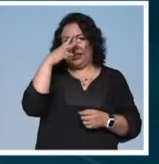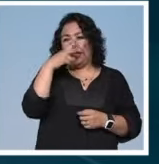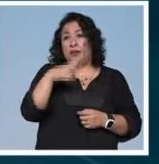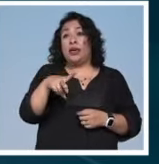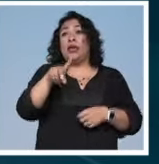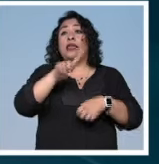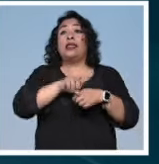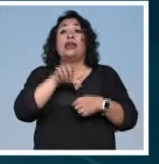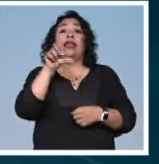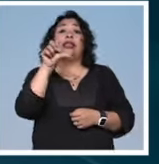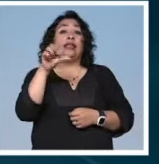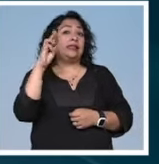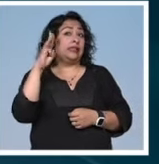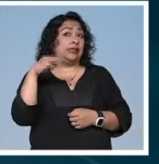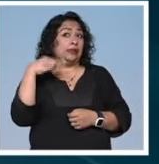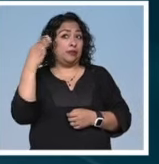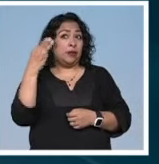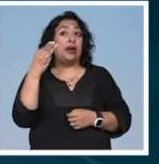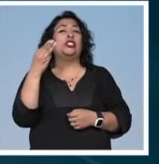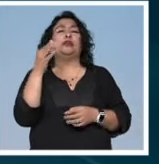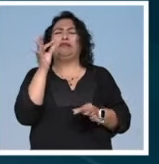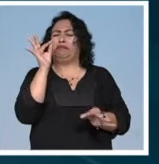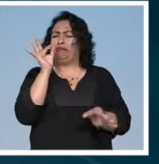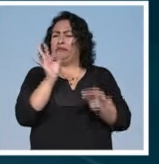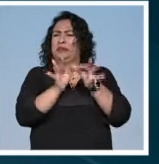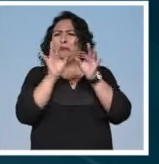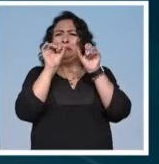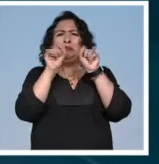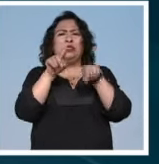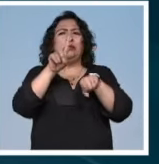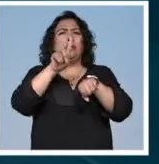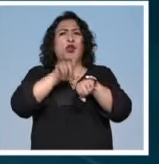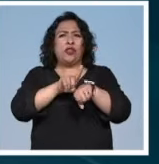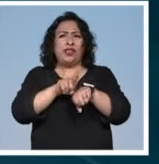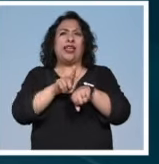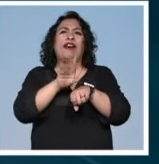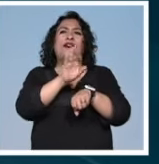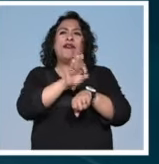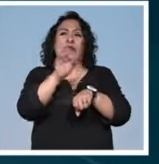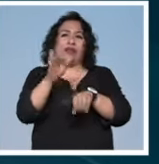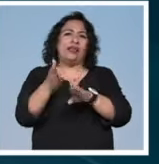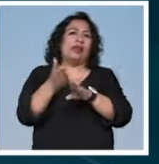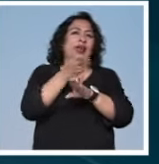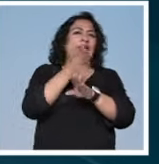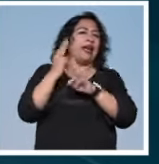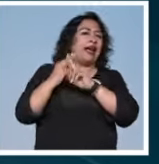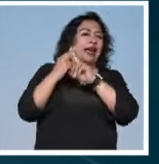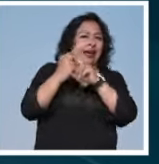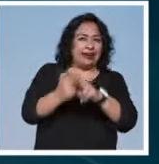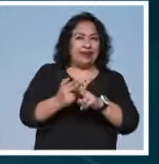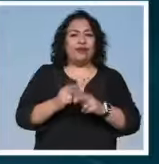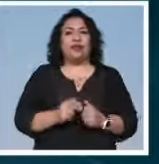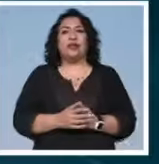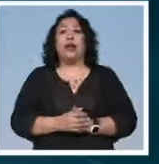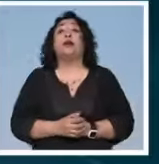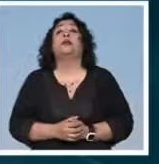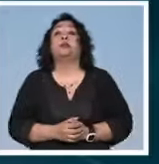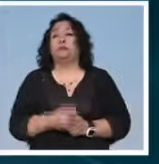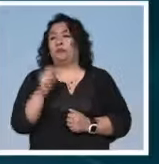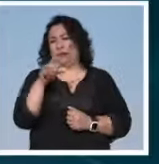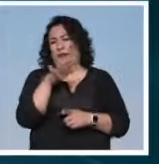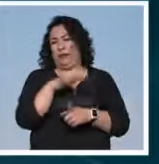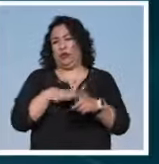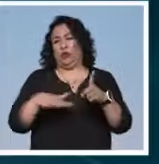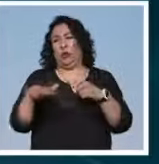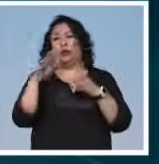el 16 de marzo, es decir, exactamente el día de la fecha aniversaria. En este